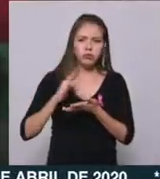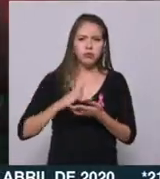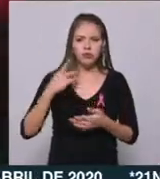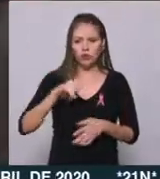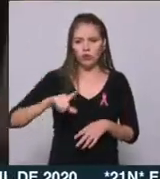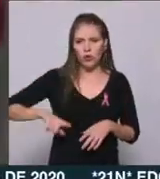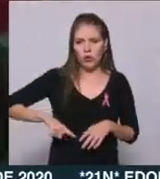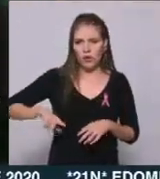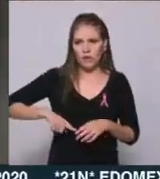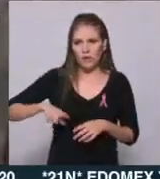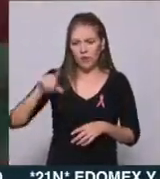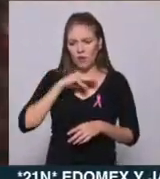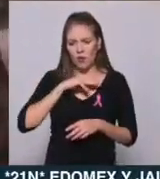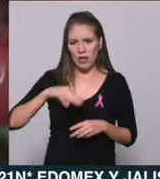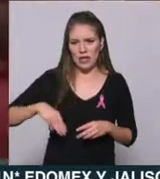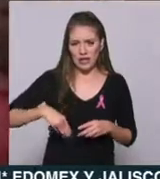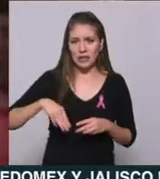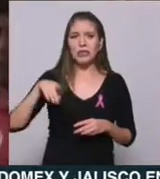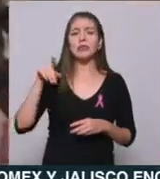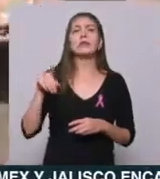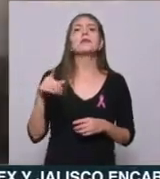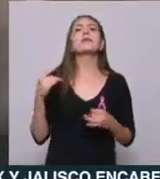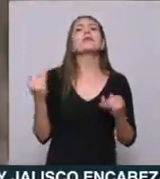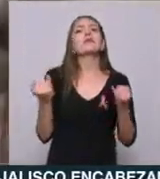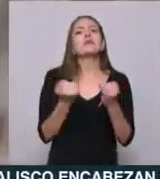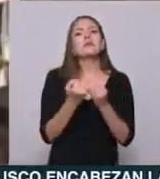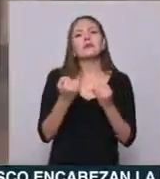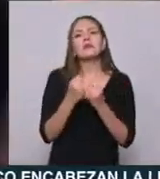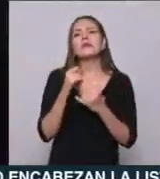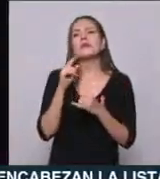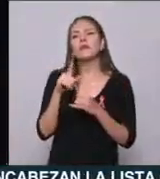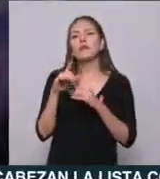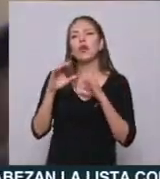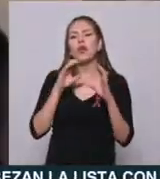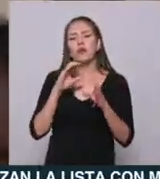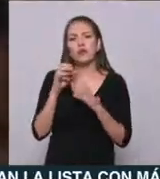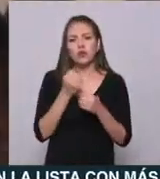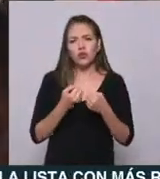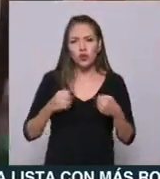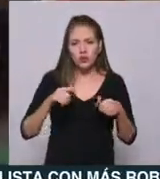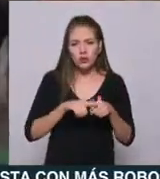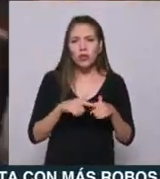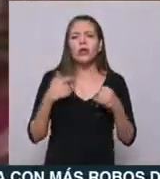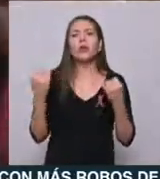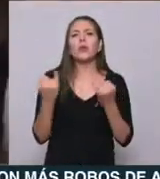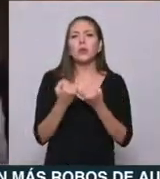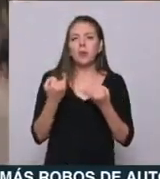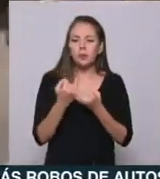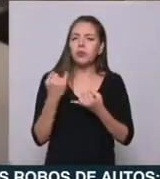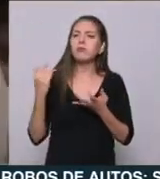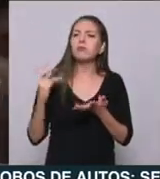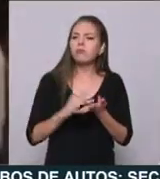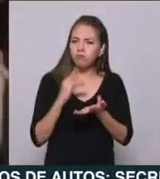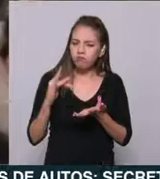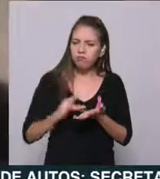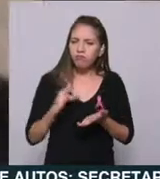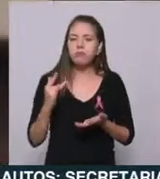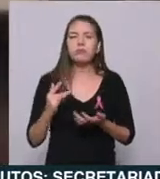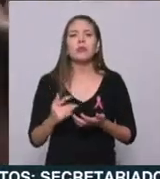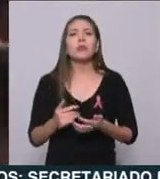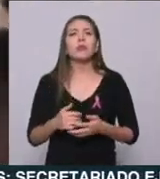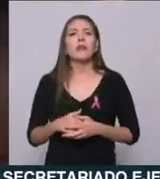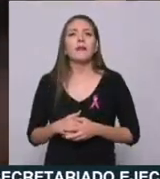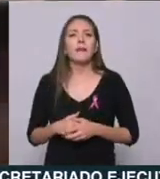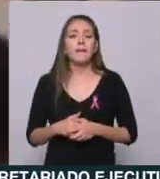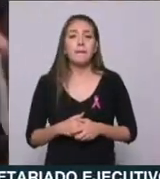municipal y a través del área de comunicación social también me han dado el acompañamiento.